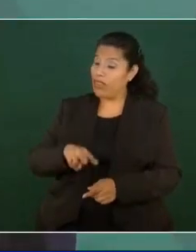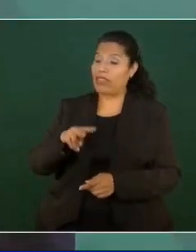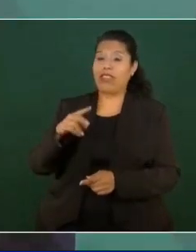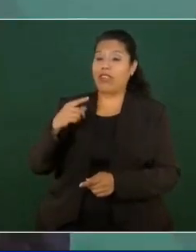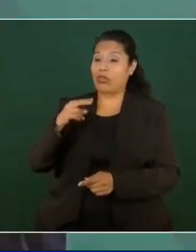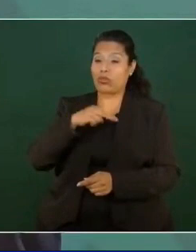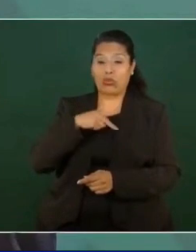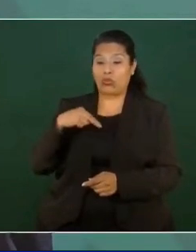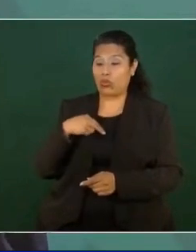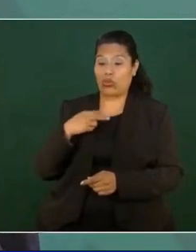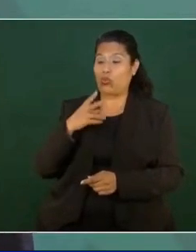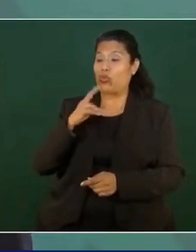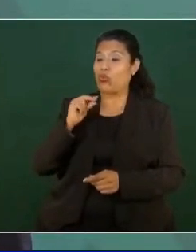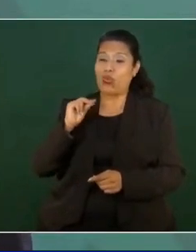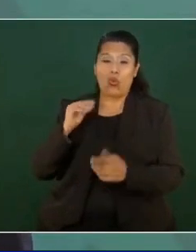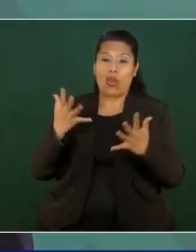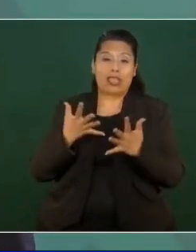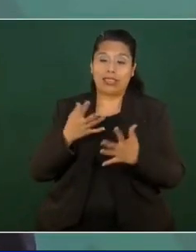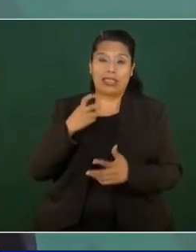de manera increíble.